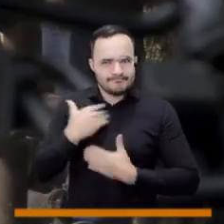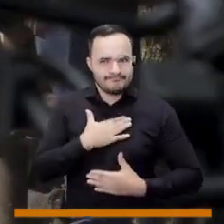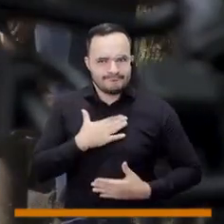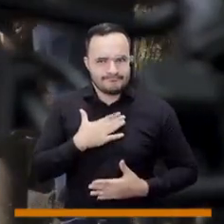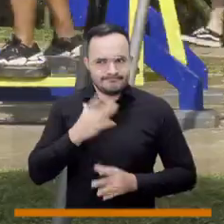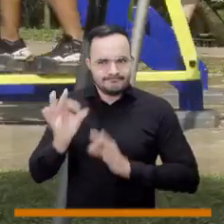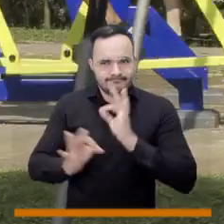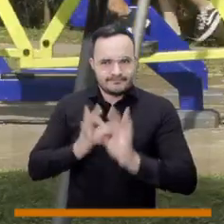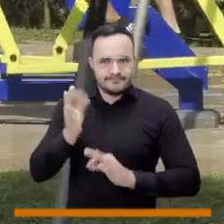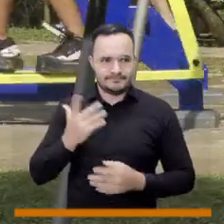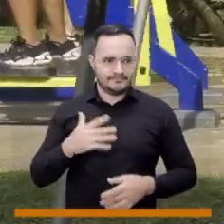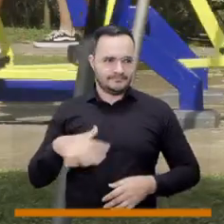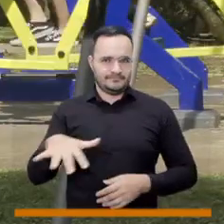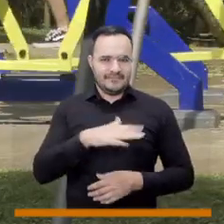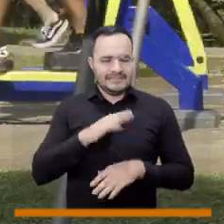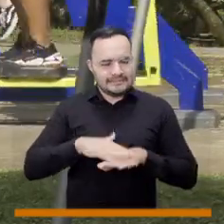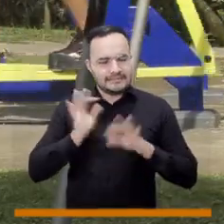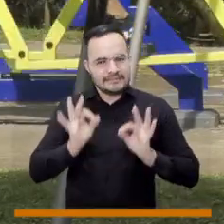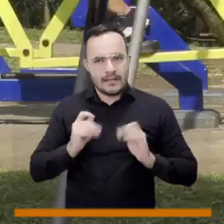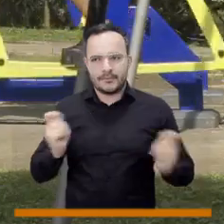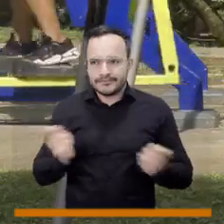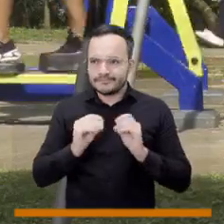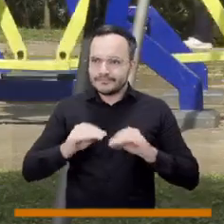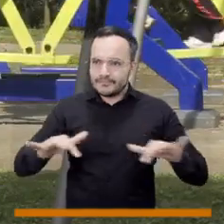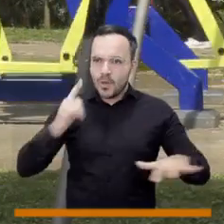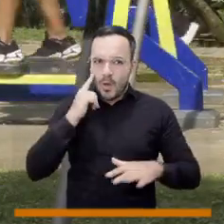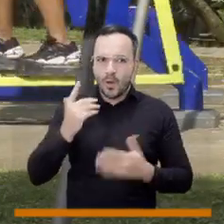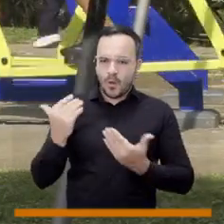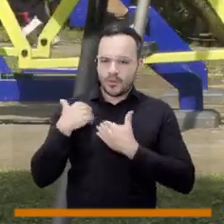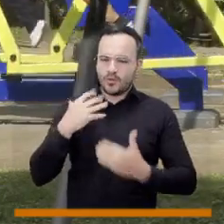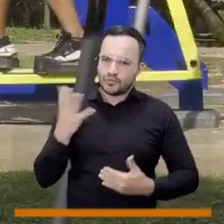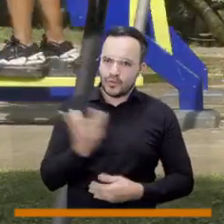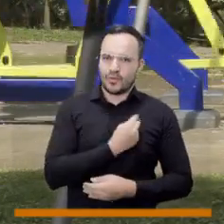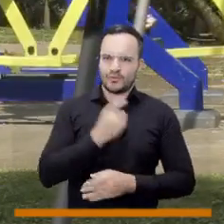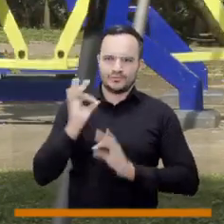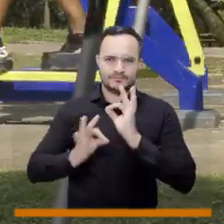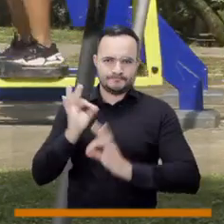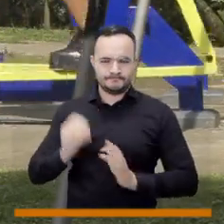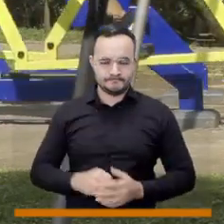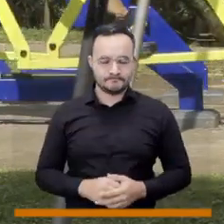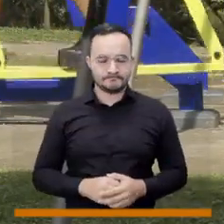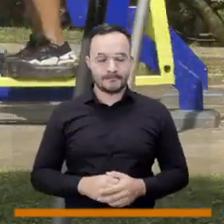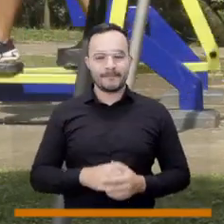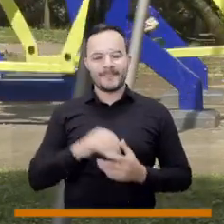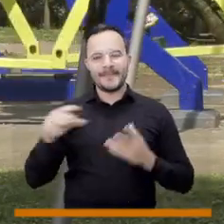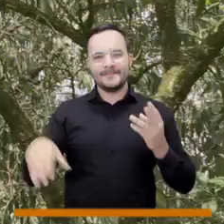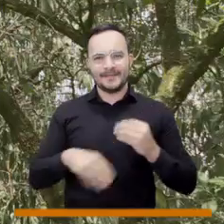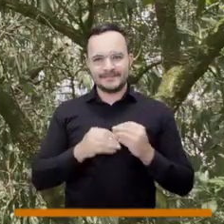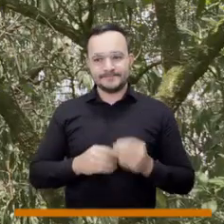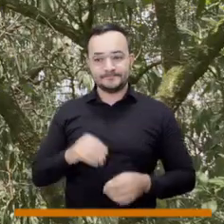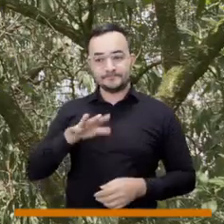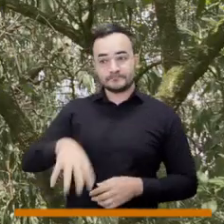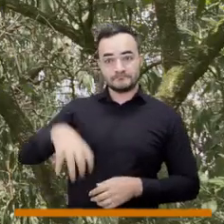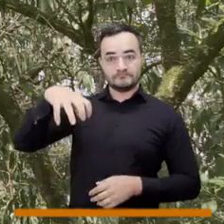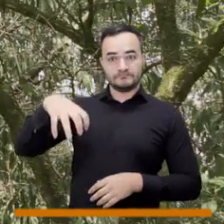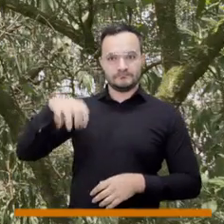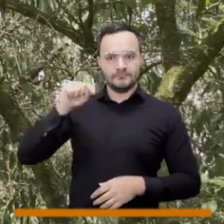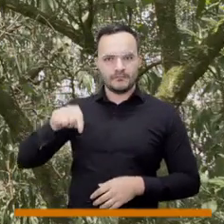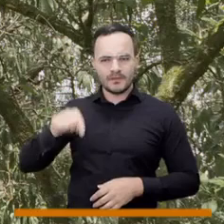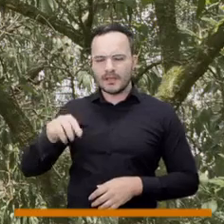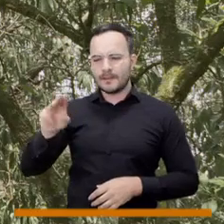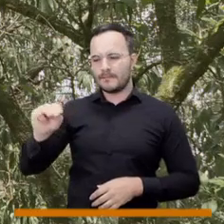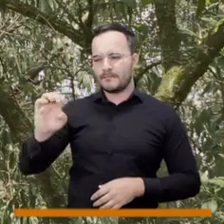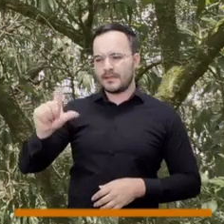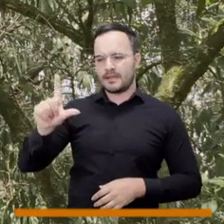acá en en esta área protegida cerro la asadera también podemos contarles que el cerro cuenta con